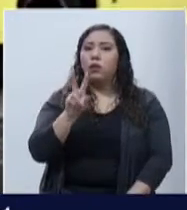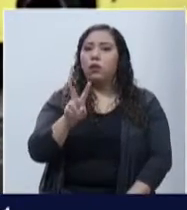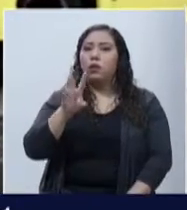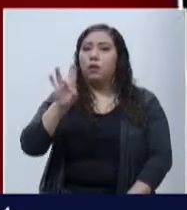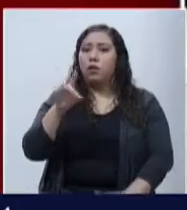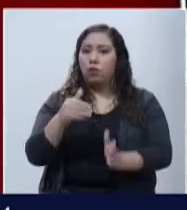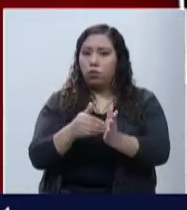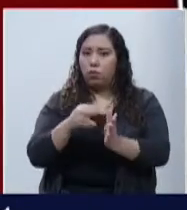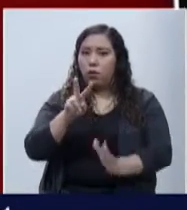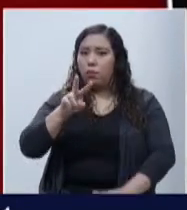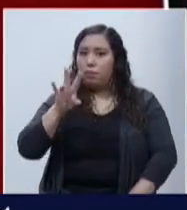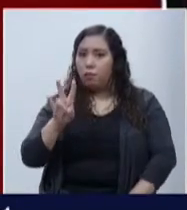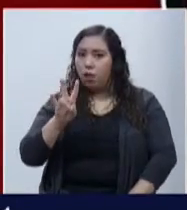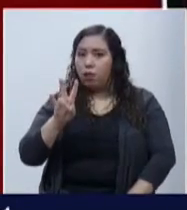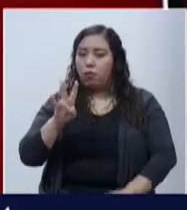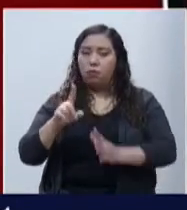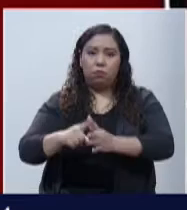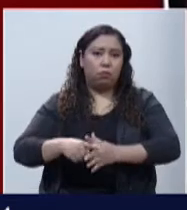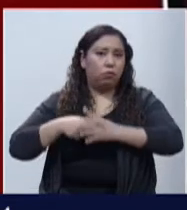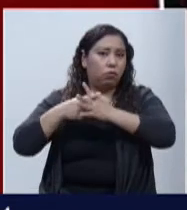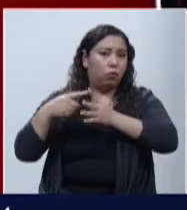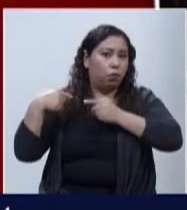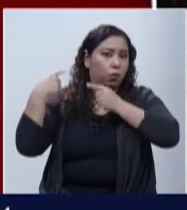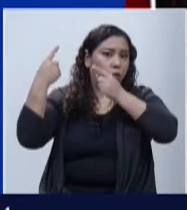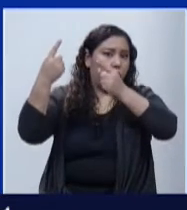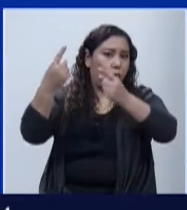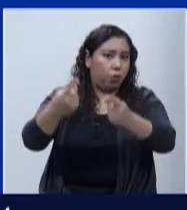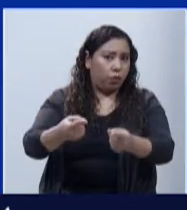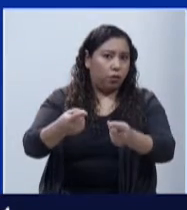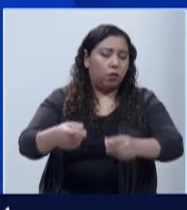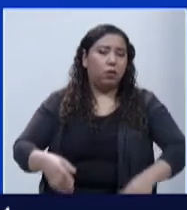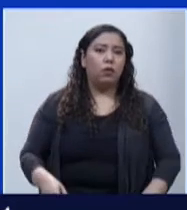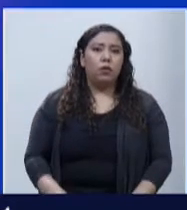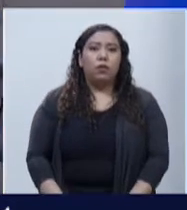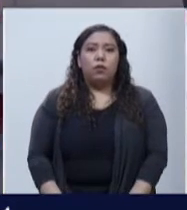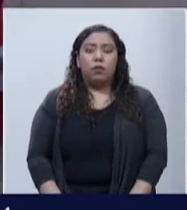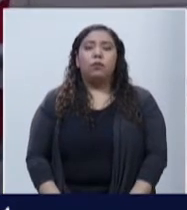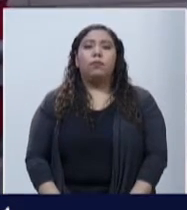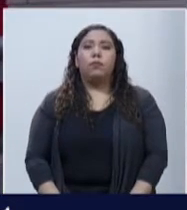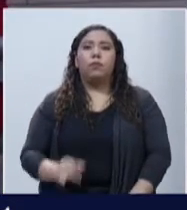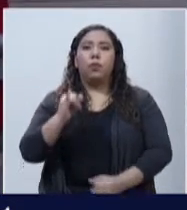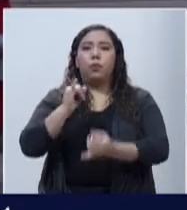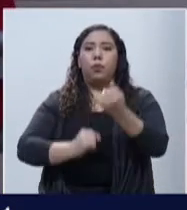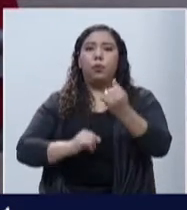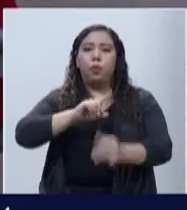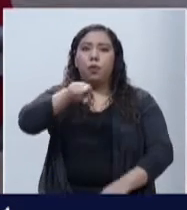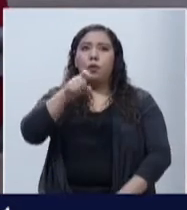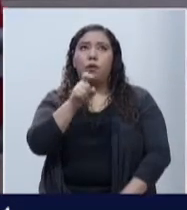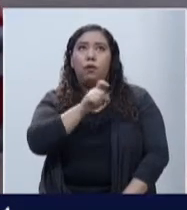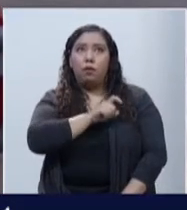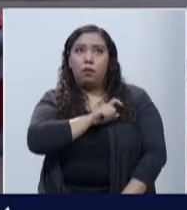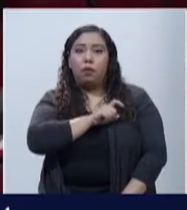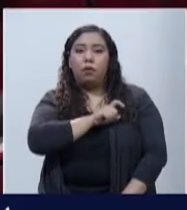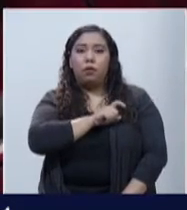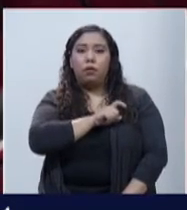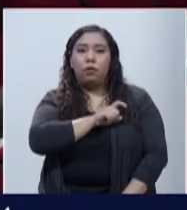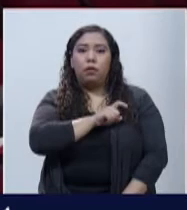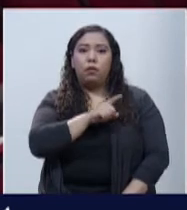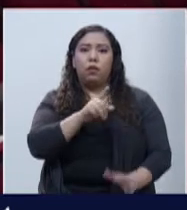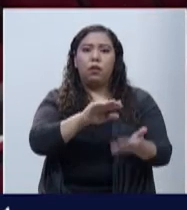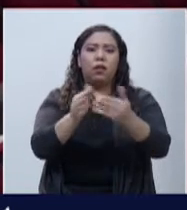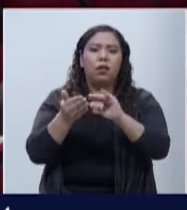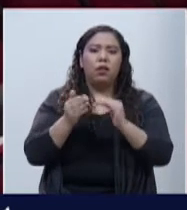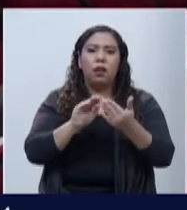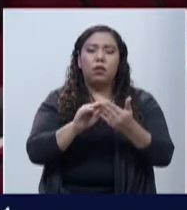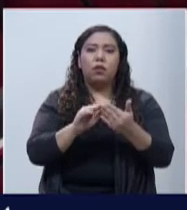27 desde el inicio de la pandemia en marzo del 2020 y finalizamos en españa' la ciudad autónoma